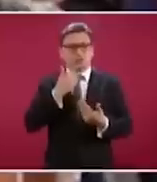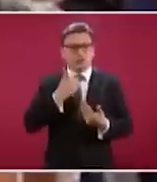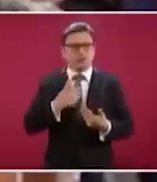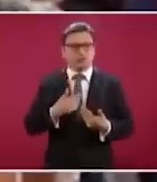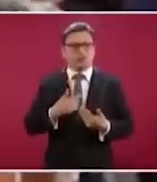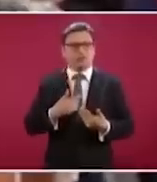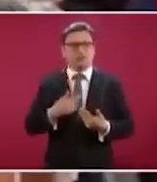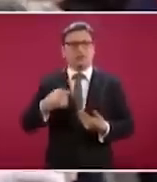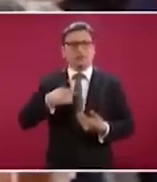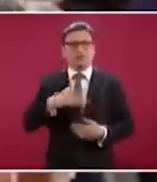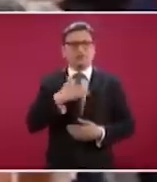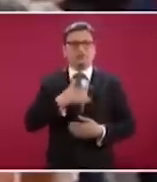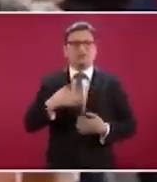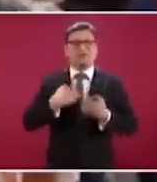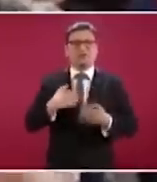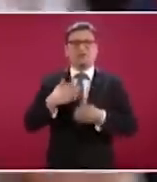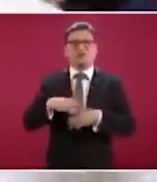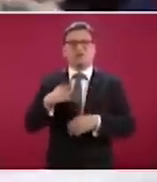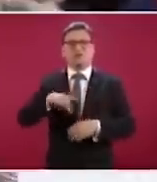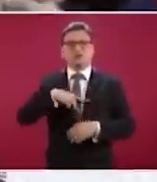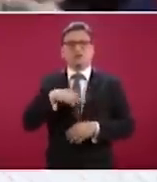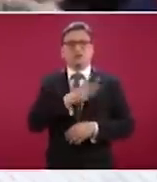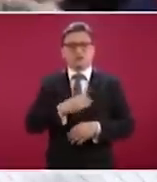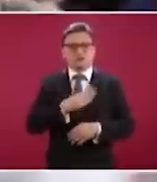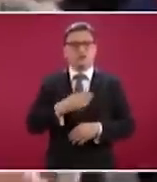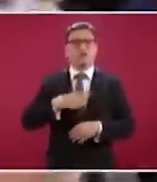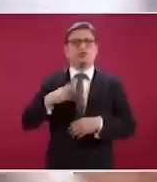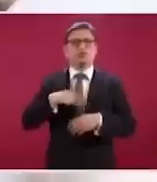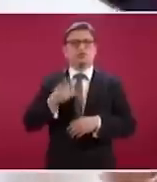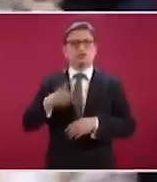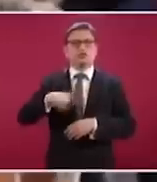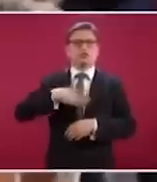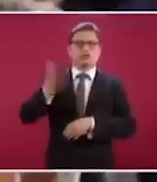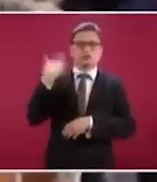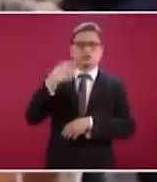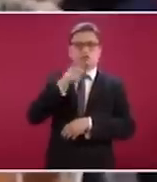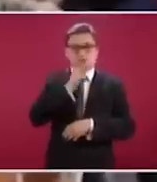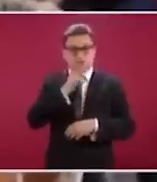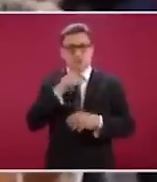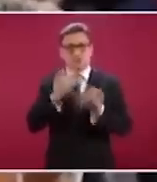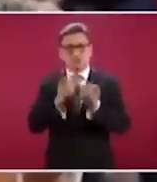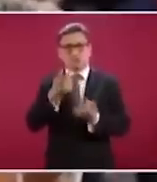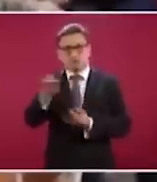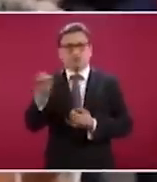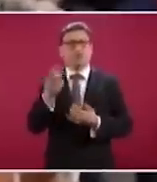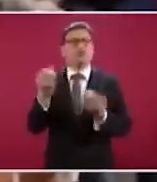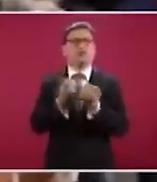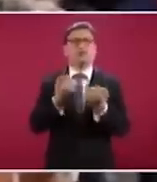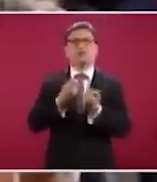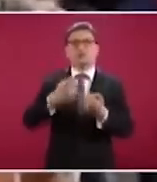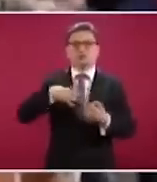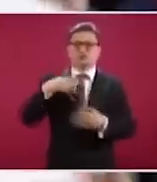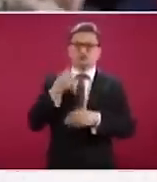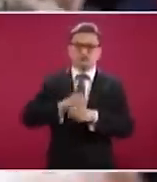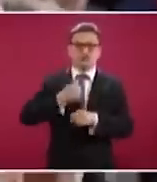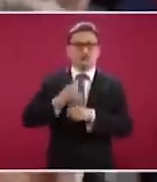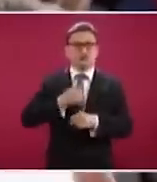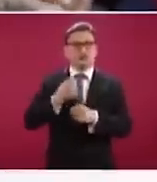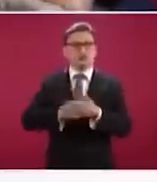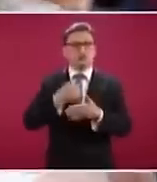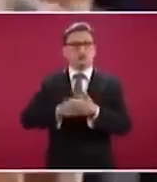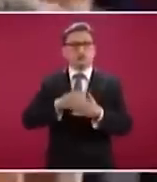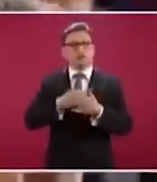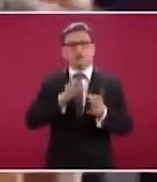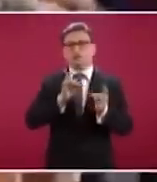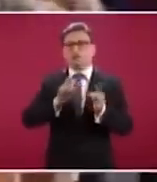mi desesperación por mis hijos, por el ejemplo de mis padres, por usted, ¿verdad? Que hemos luchado, ¿verdad? La situación,